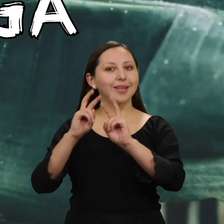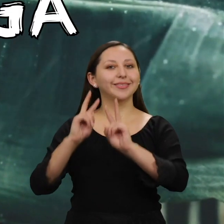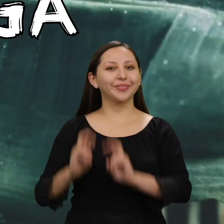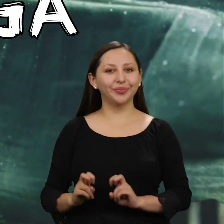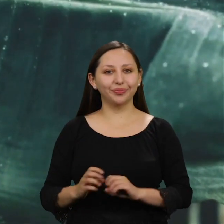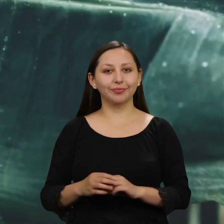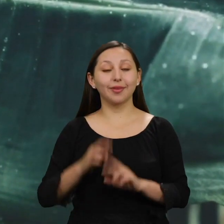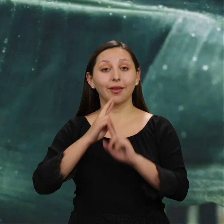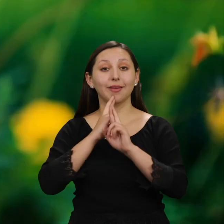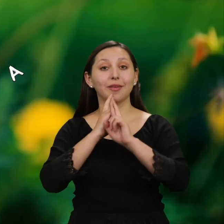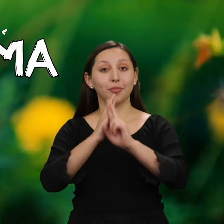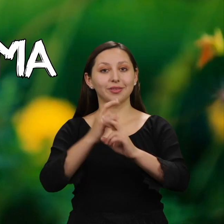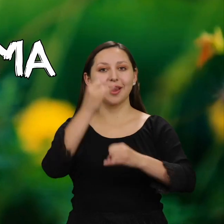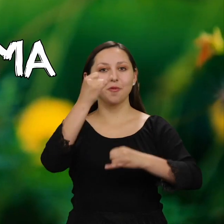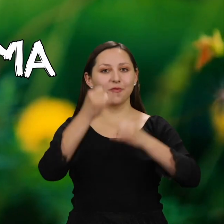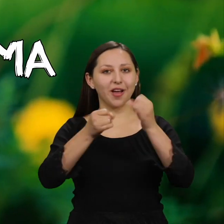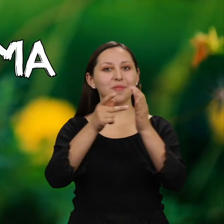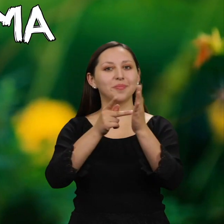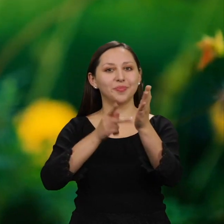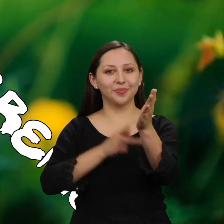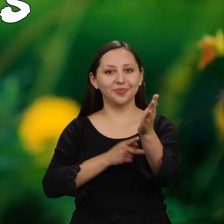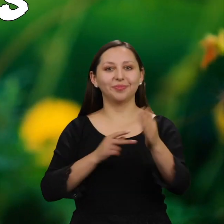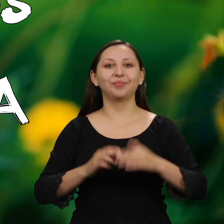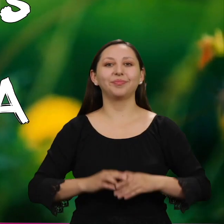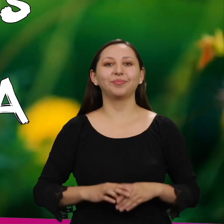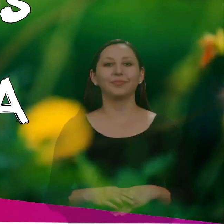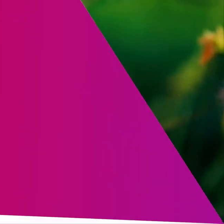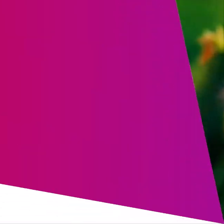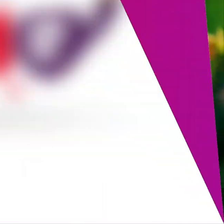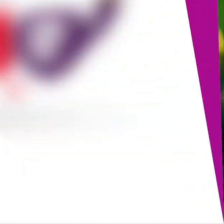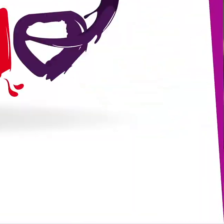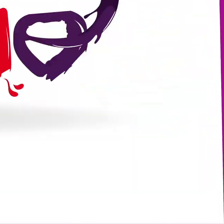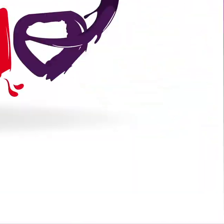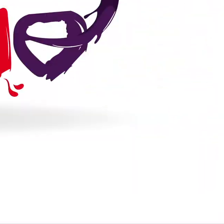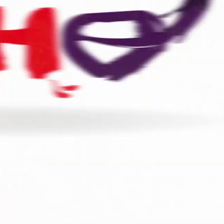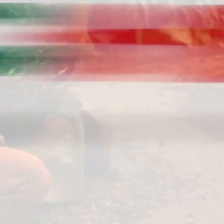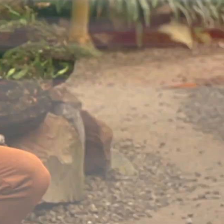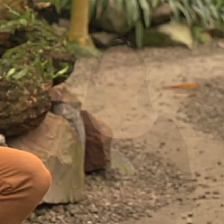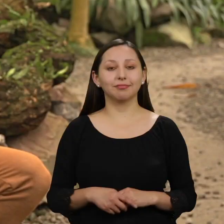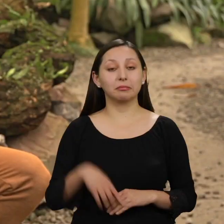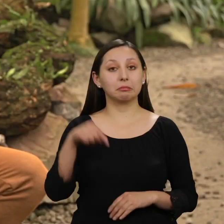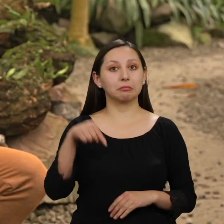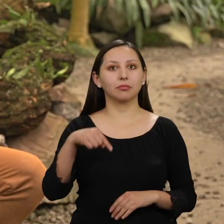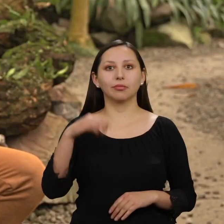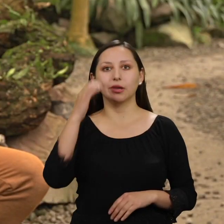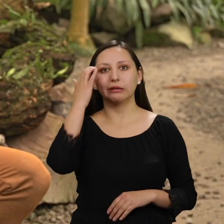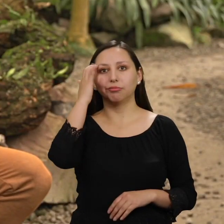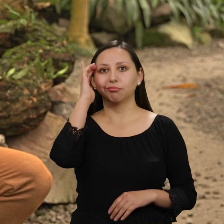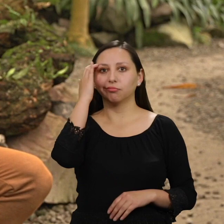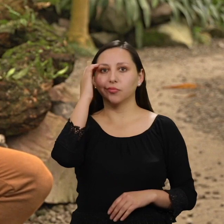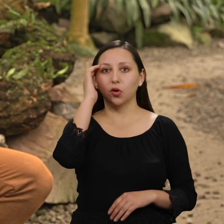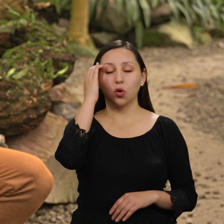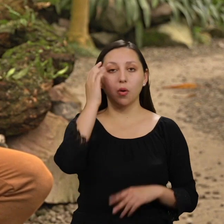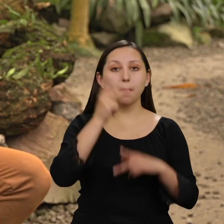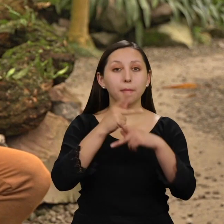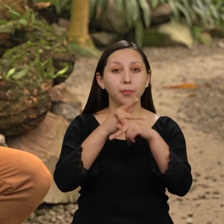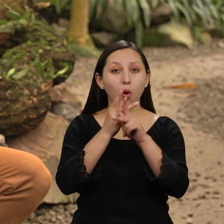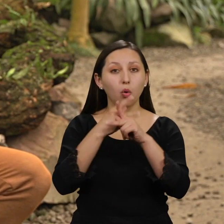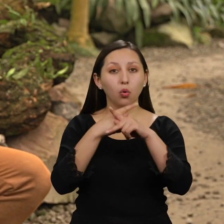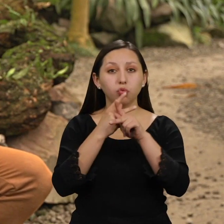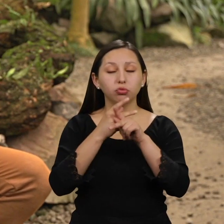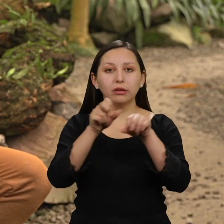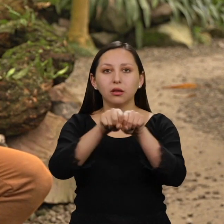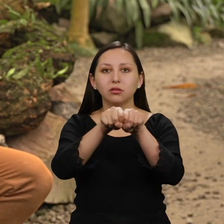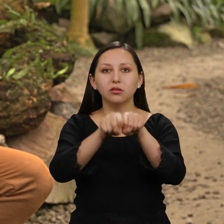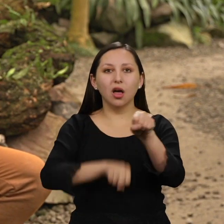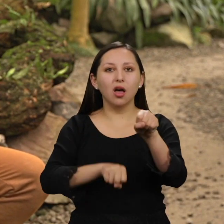investiga La respuesta la veremos al final del programa No puede ser Esto es preocupante